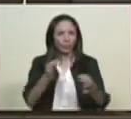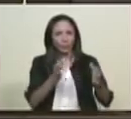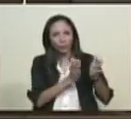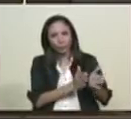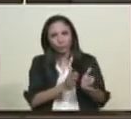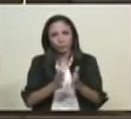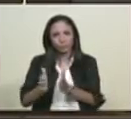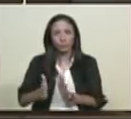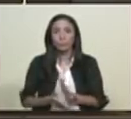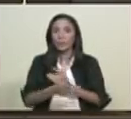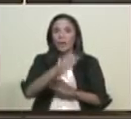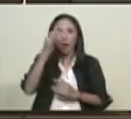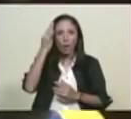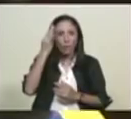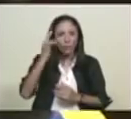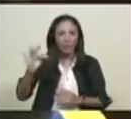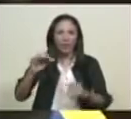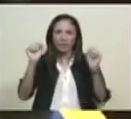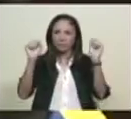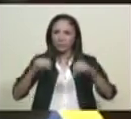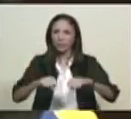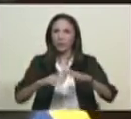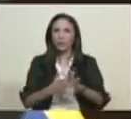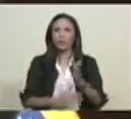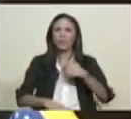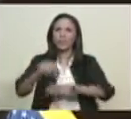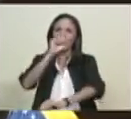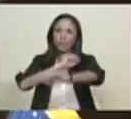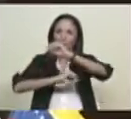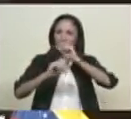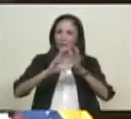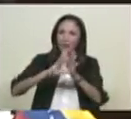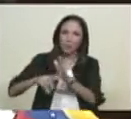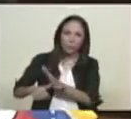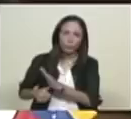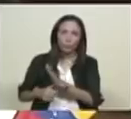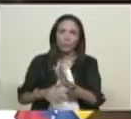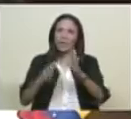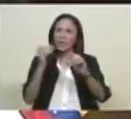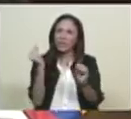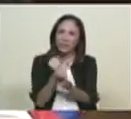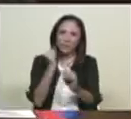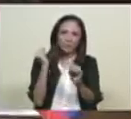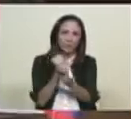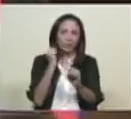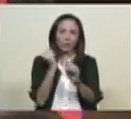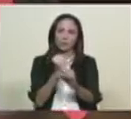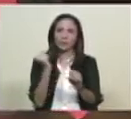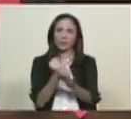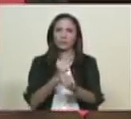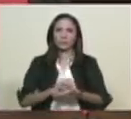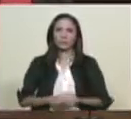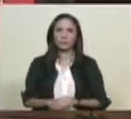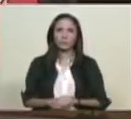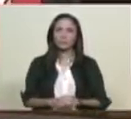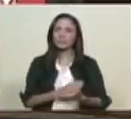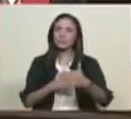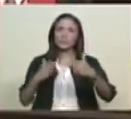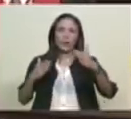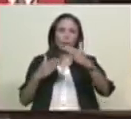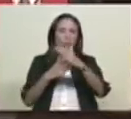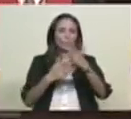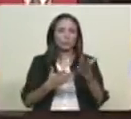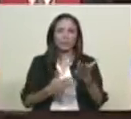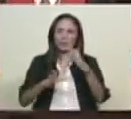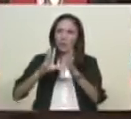Por fin hay un fiscal que lucha contra la corrupción en este país. Por fin hay valentía. Fiscal General de la República, todo